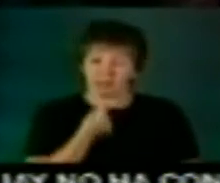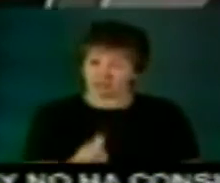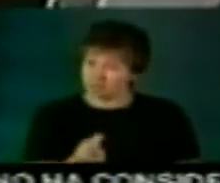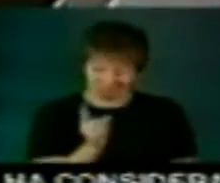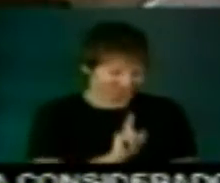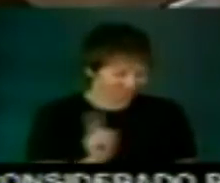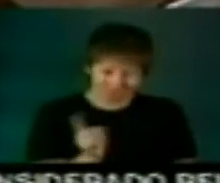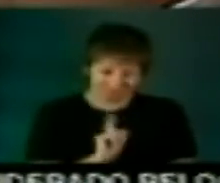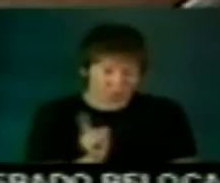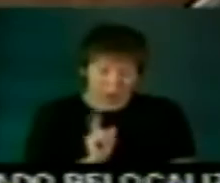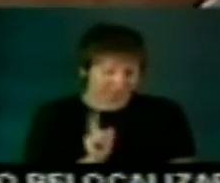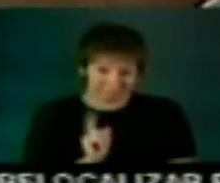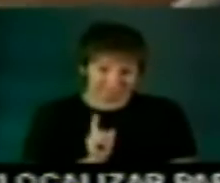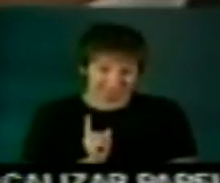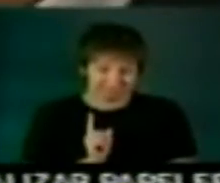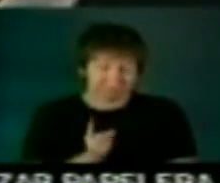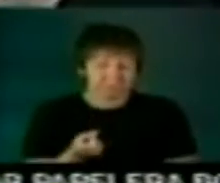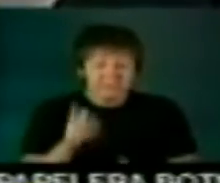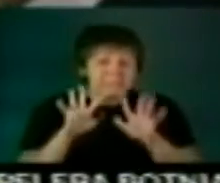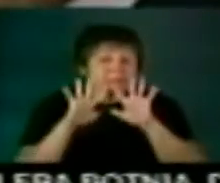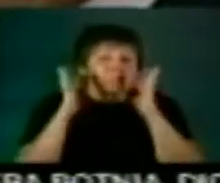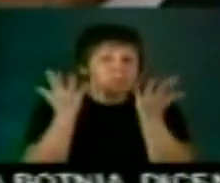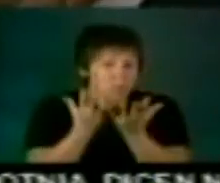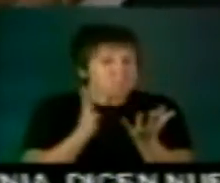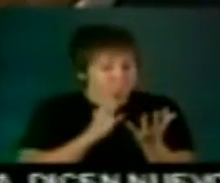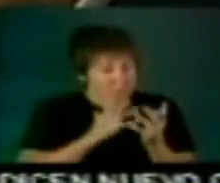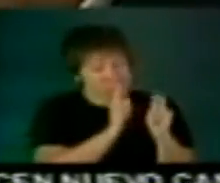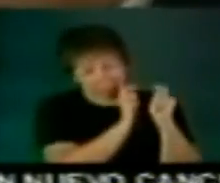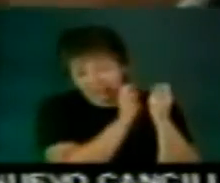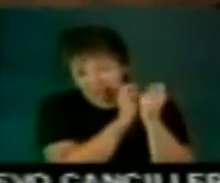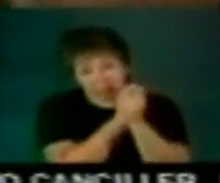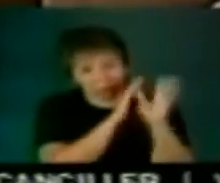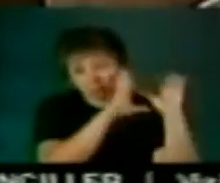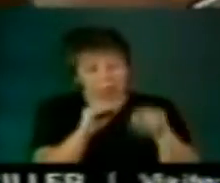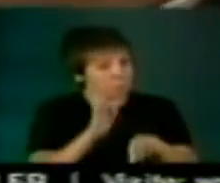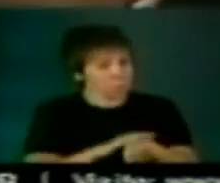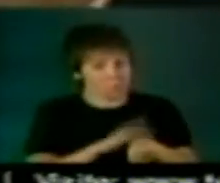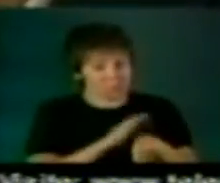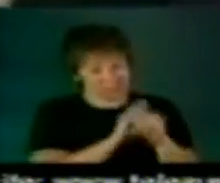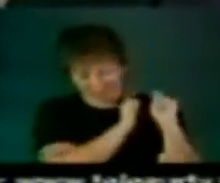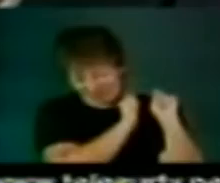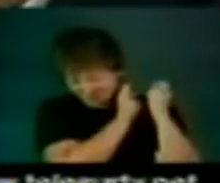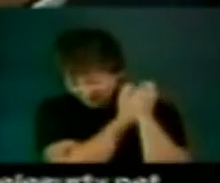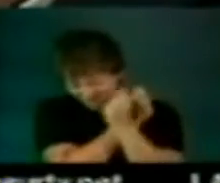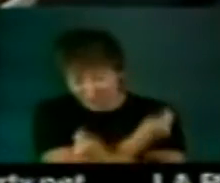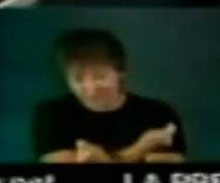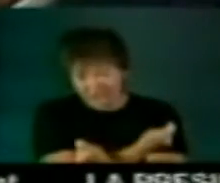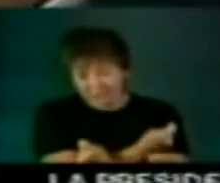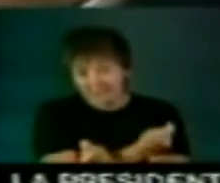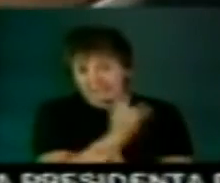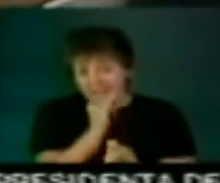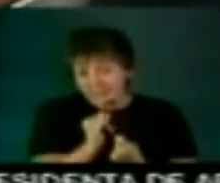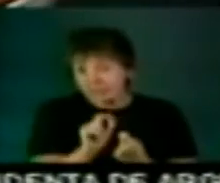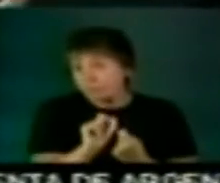¿Verdad que no? El mundo está cambiando a cada rato, y lo que es peor, a